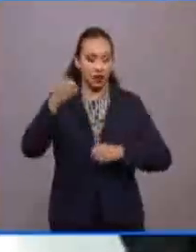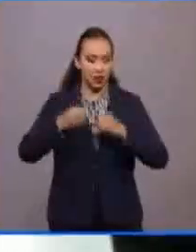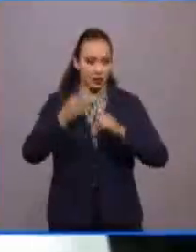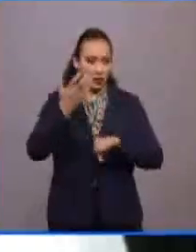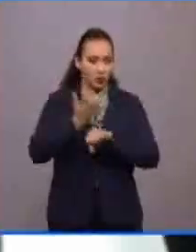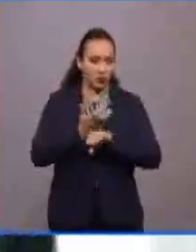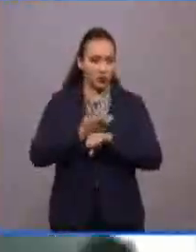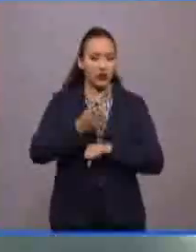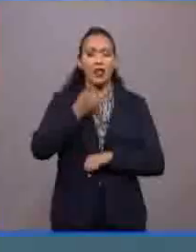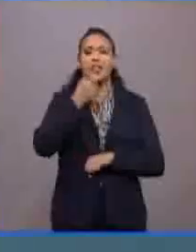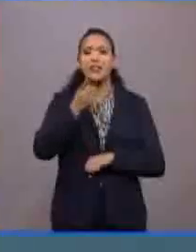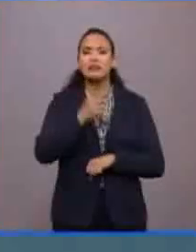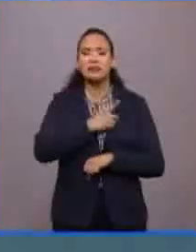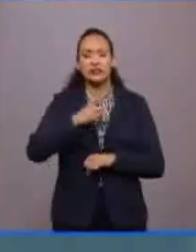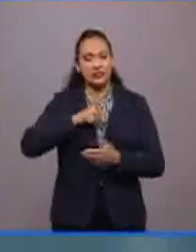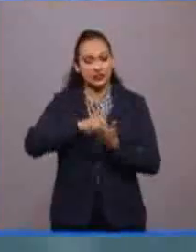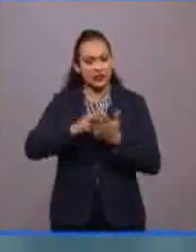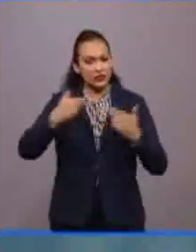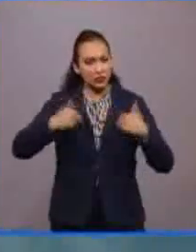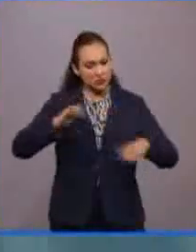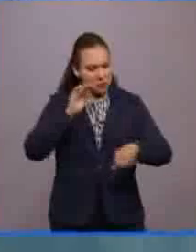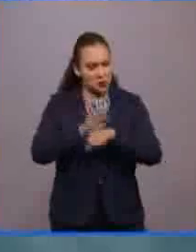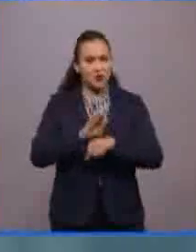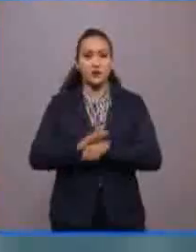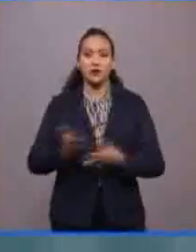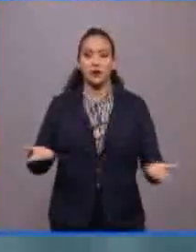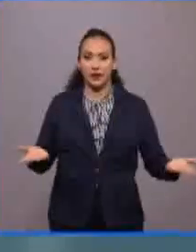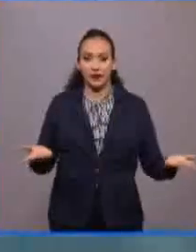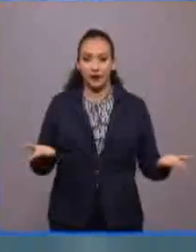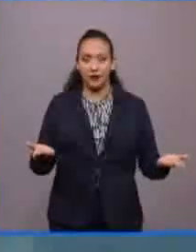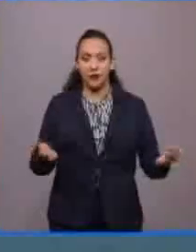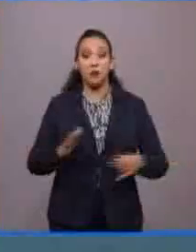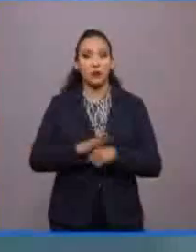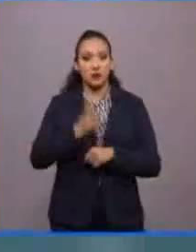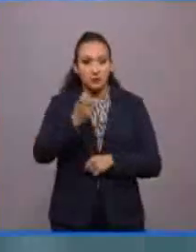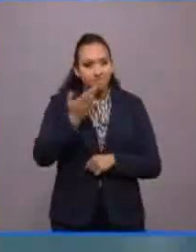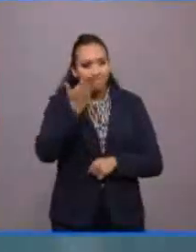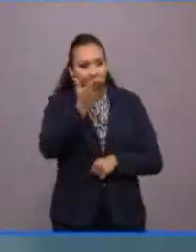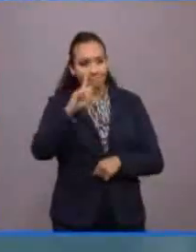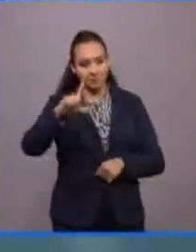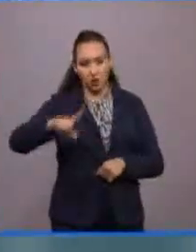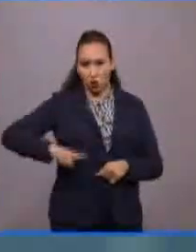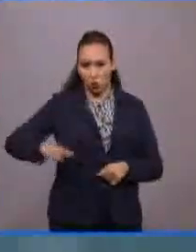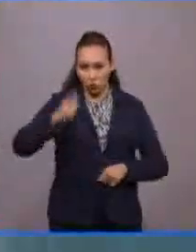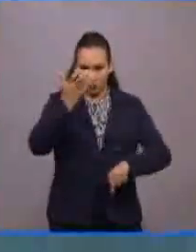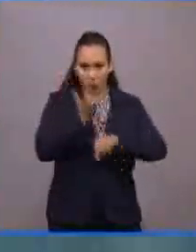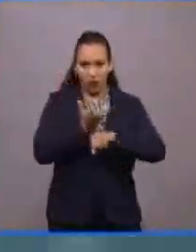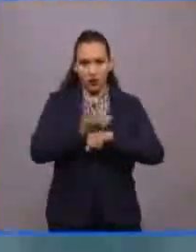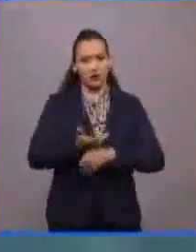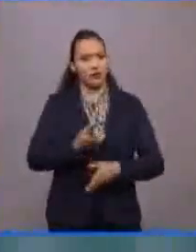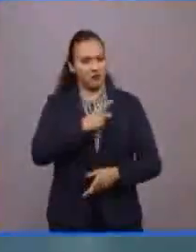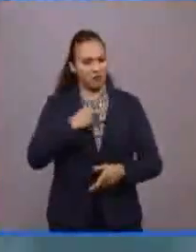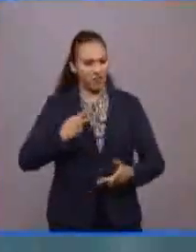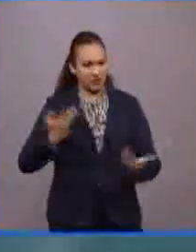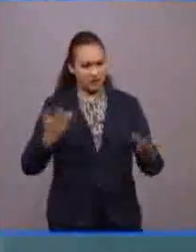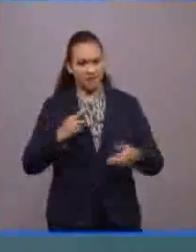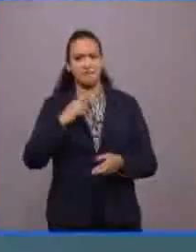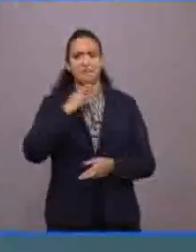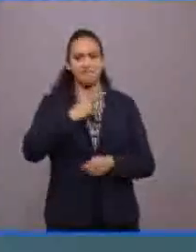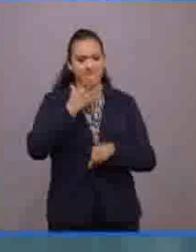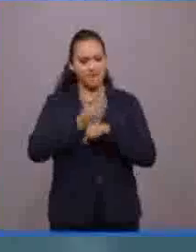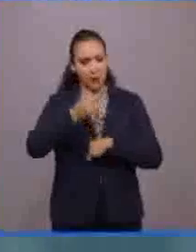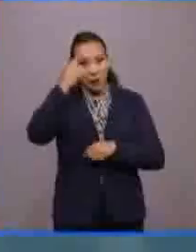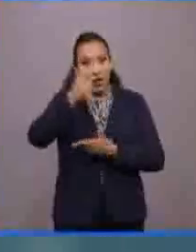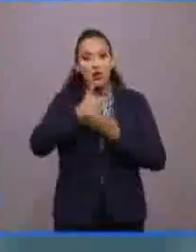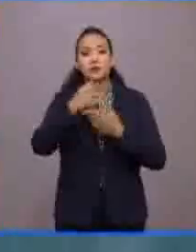Unidos para proteger los derechos humanos de los afectados, al tiempo que instó al gobierno de Estados Unidos a adoptar las medidas necesarias